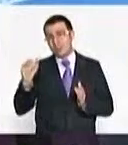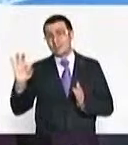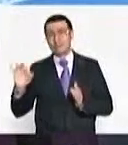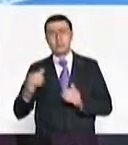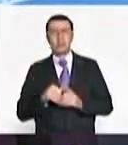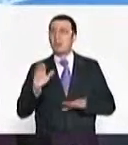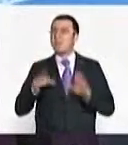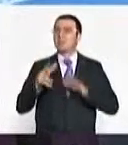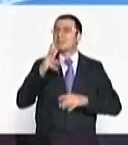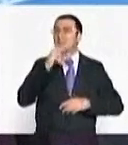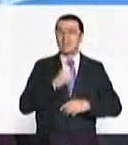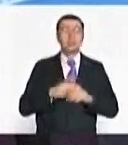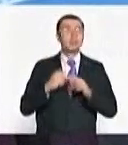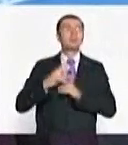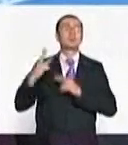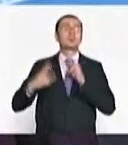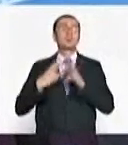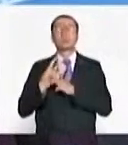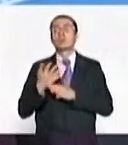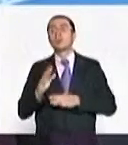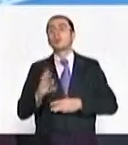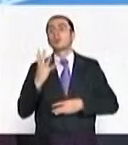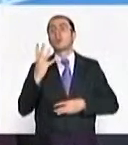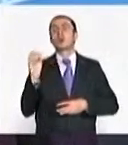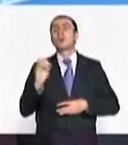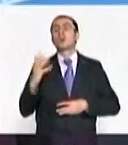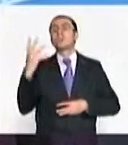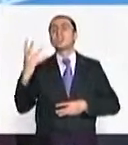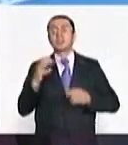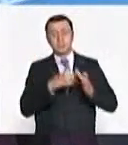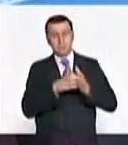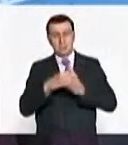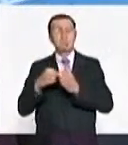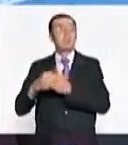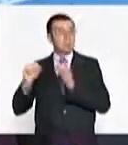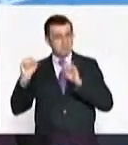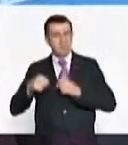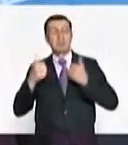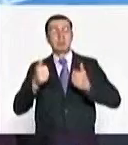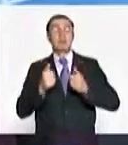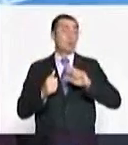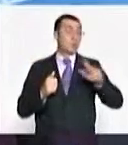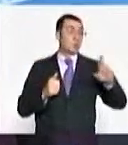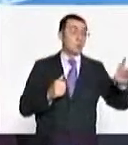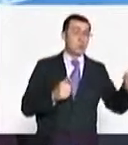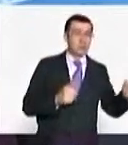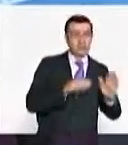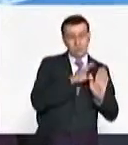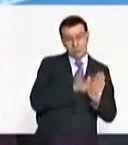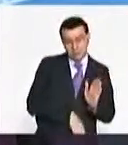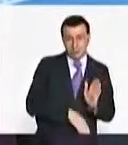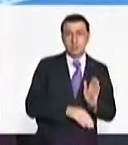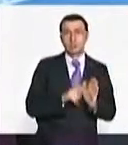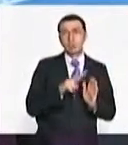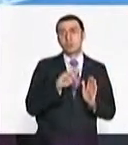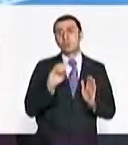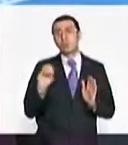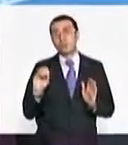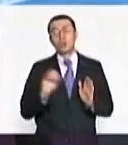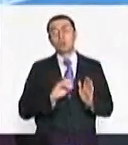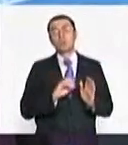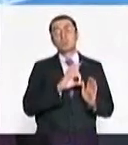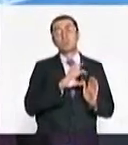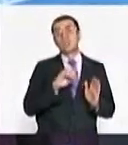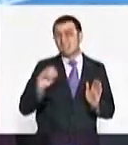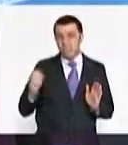pasa. En el mundo prácticamente hay como 4 o 5 marcas que tienen estas condiciones. El resto generalmente tiene menos de 200 o 300 miligramos de omega 3 y no